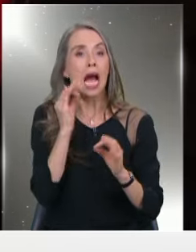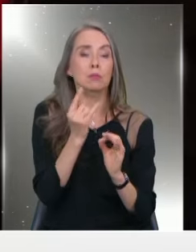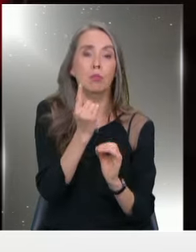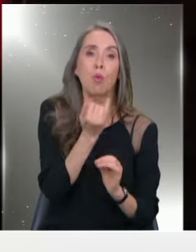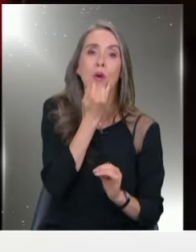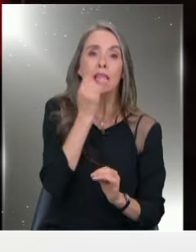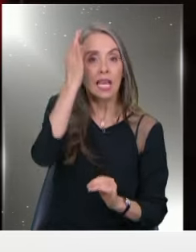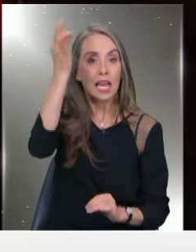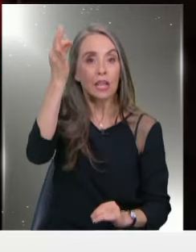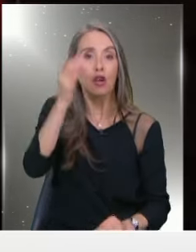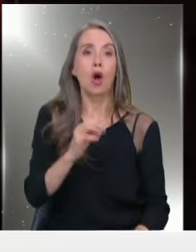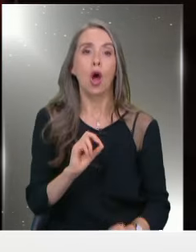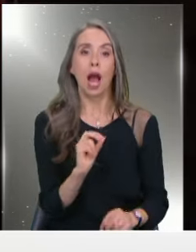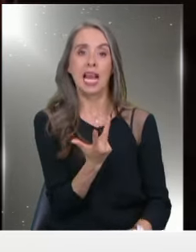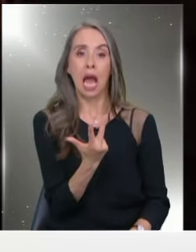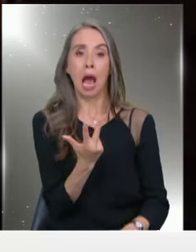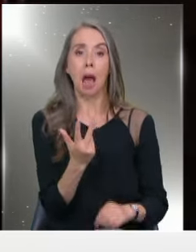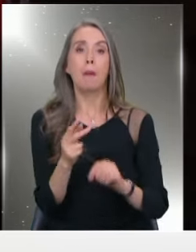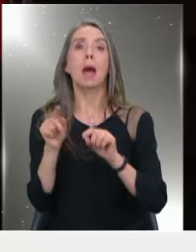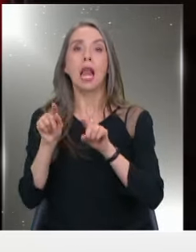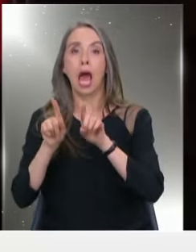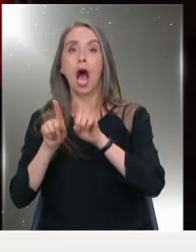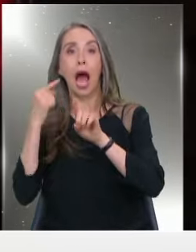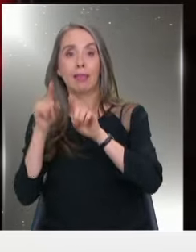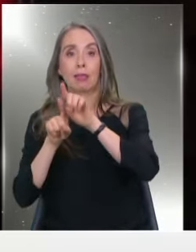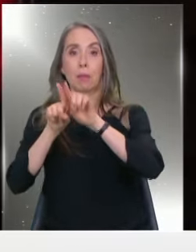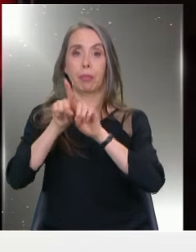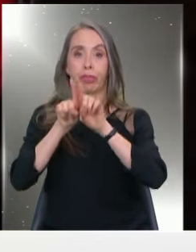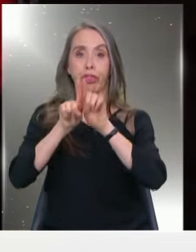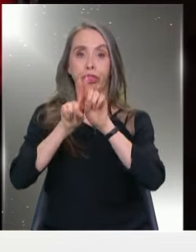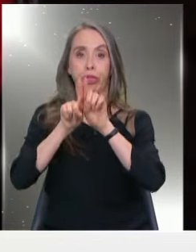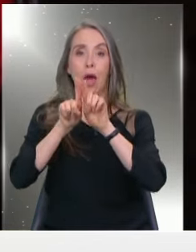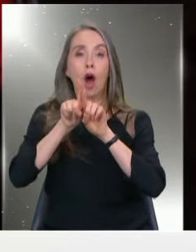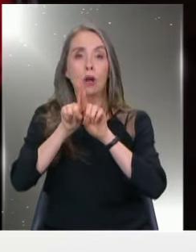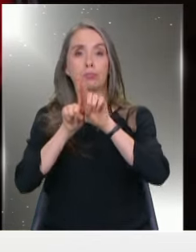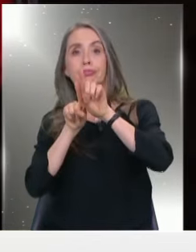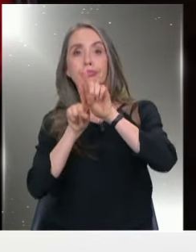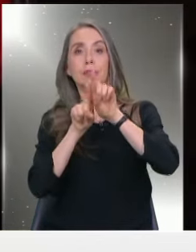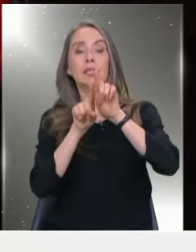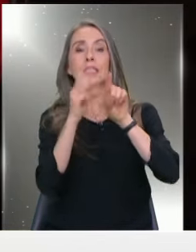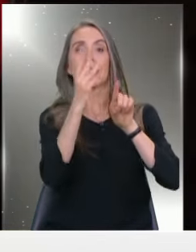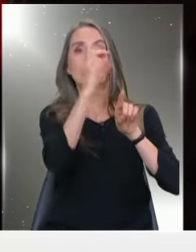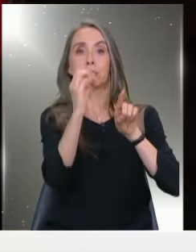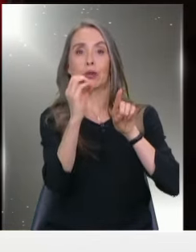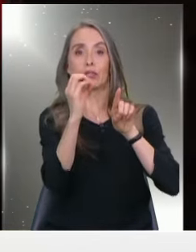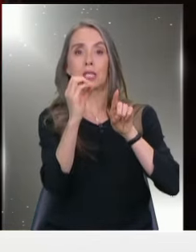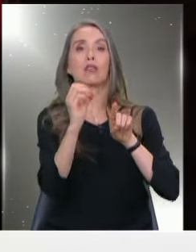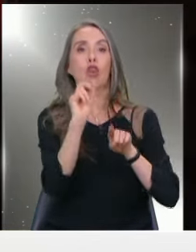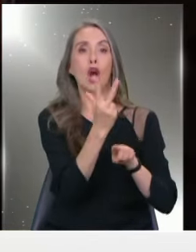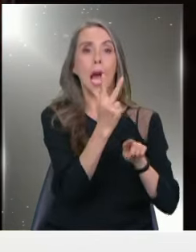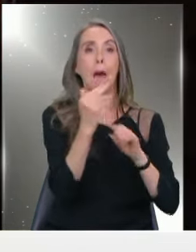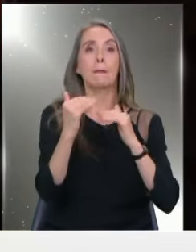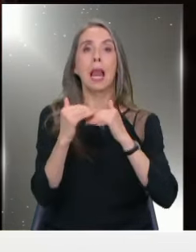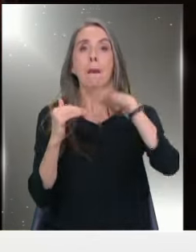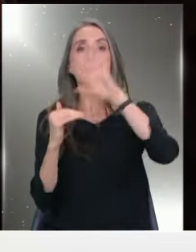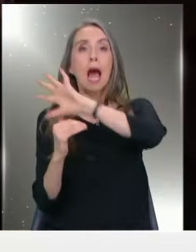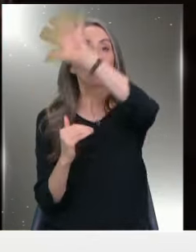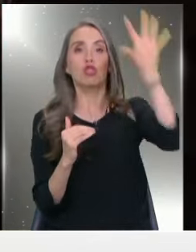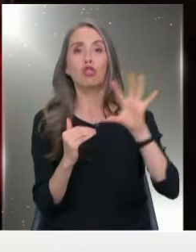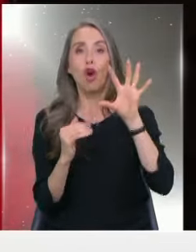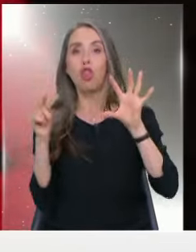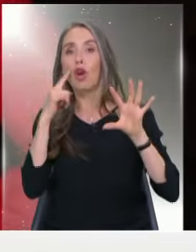Harris en las últimas dos semanas se ha ido separando un poquito. Ya estamos en 3 puntos como promedio nacional de Kamala Harris por sobre Donald Trump.